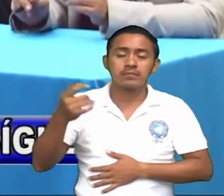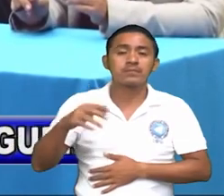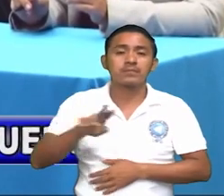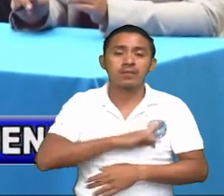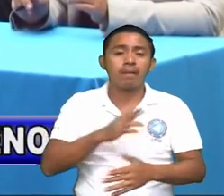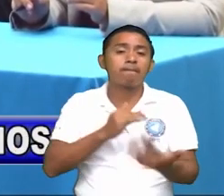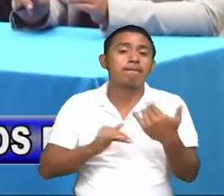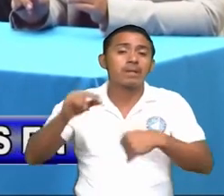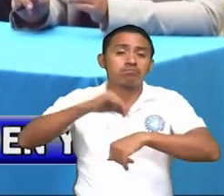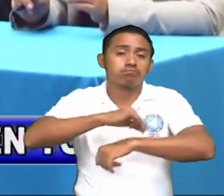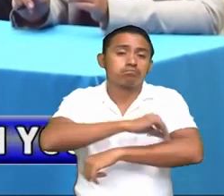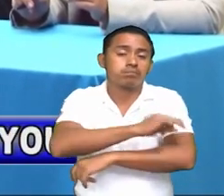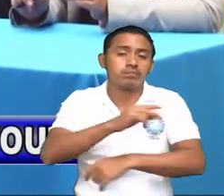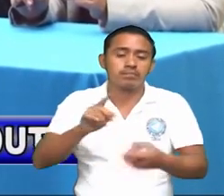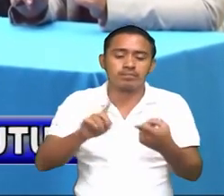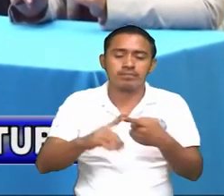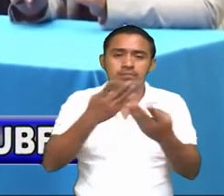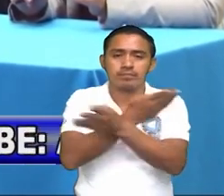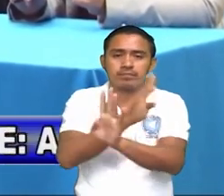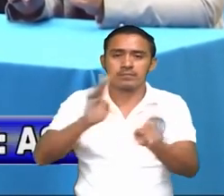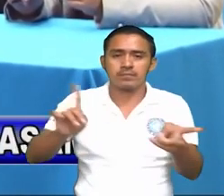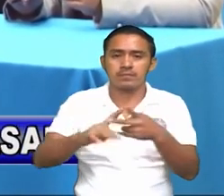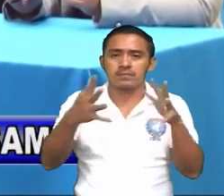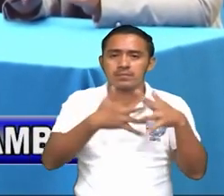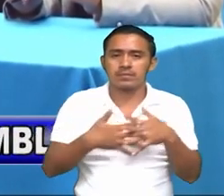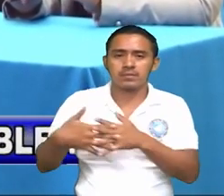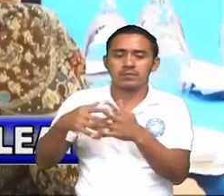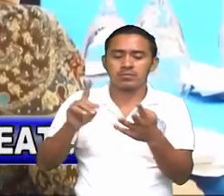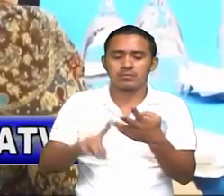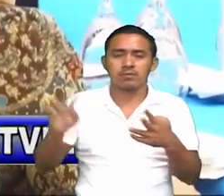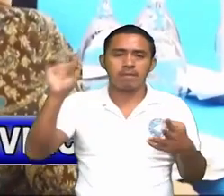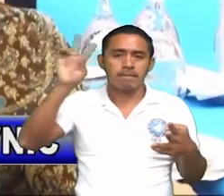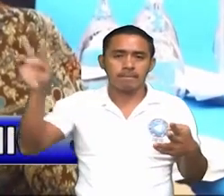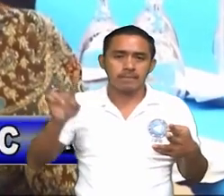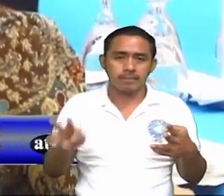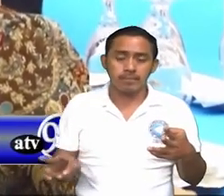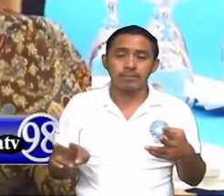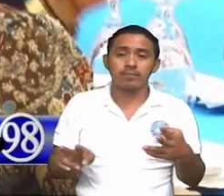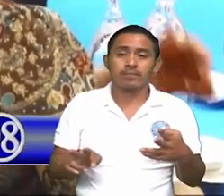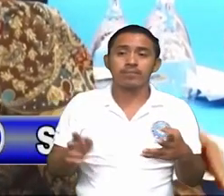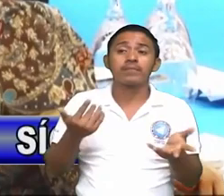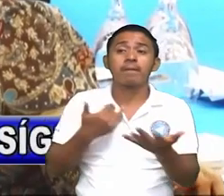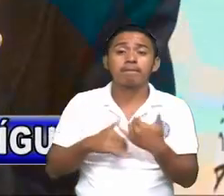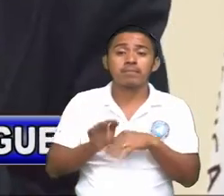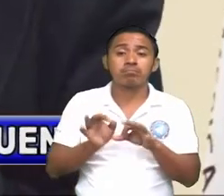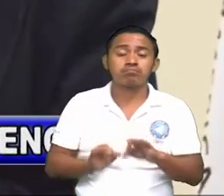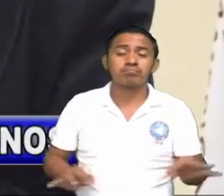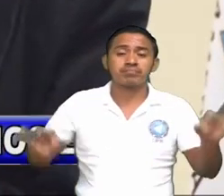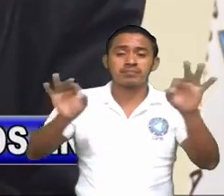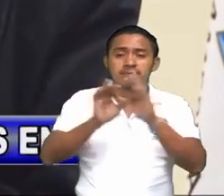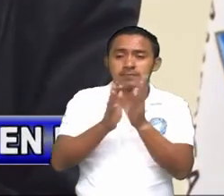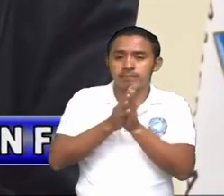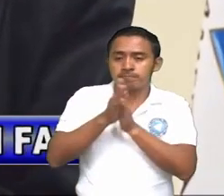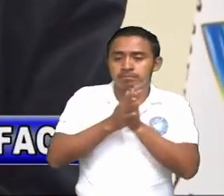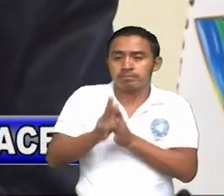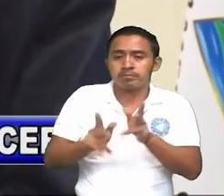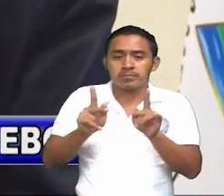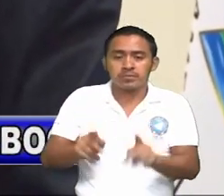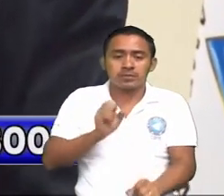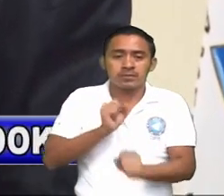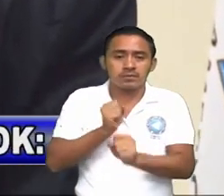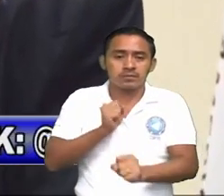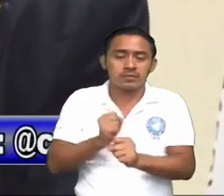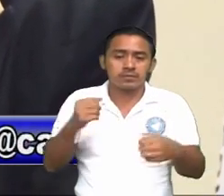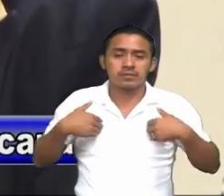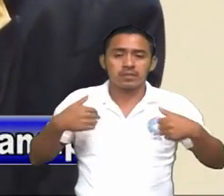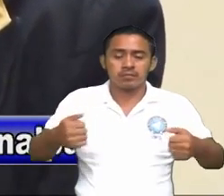más casos de sarampión son Brasil, Estados Unidos y Venezuela. Por lo tanto, cobra mayor importancia la preparación del personal de salud para